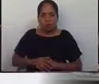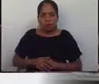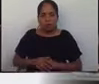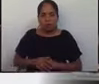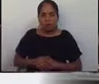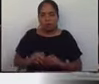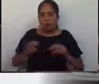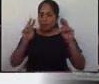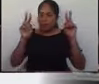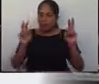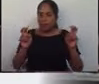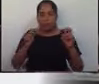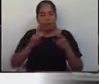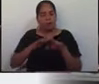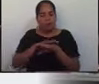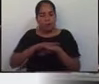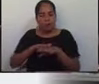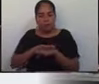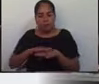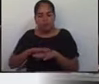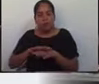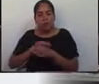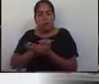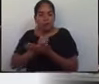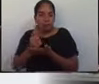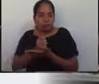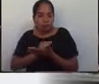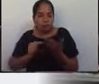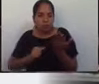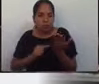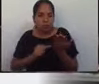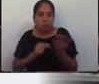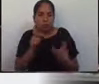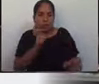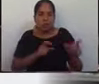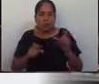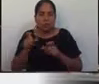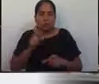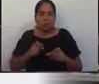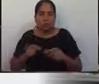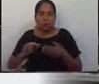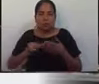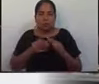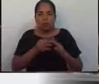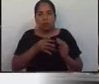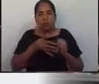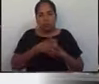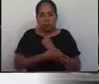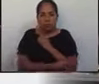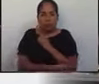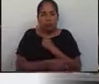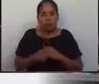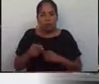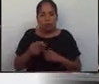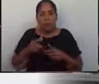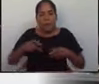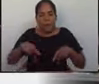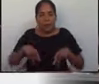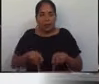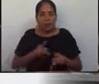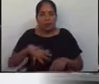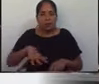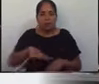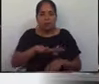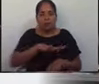Respecto a los planes de asesoramiento técnico hacia los pobladores de los asentamientos humanos en la capital que les permitirán